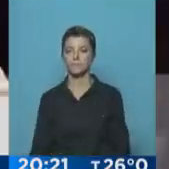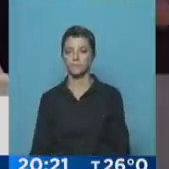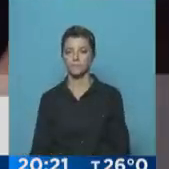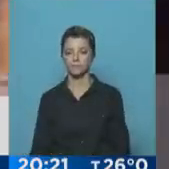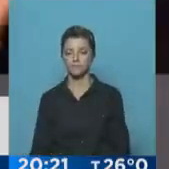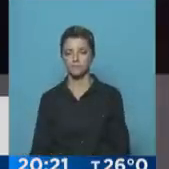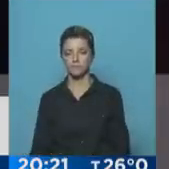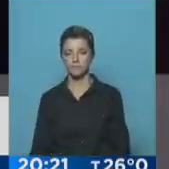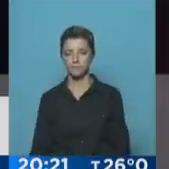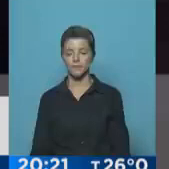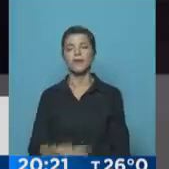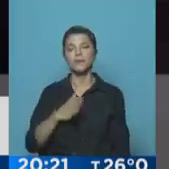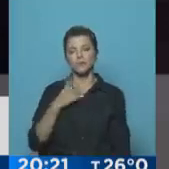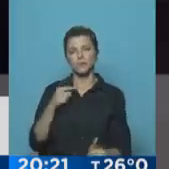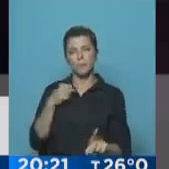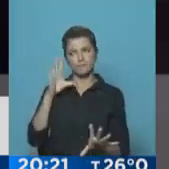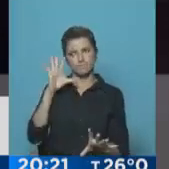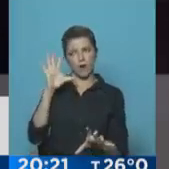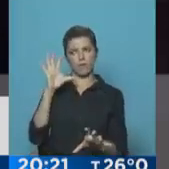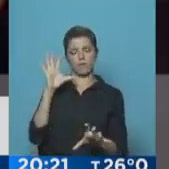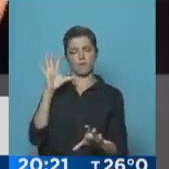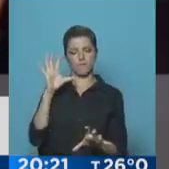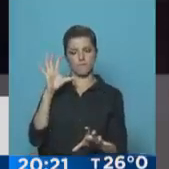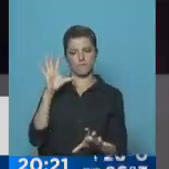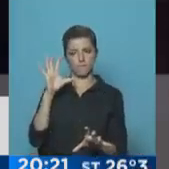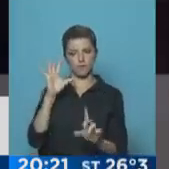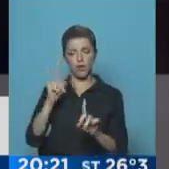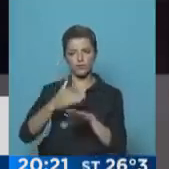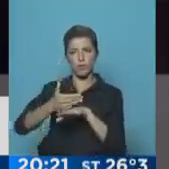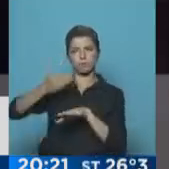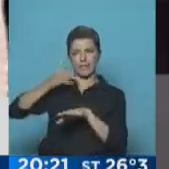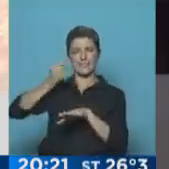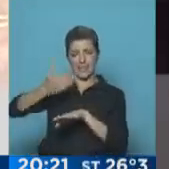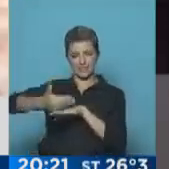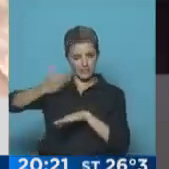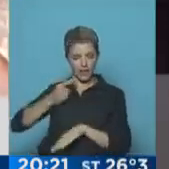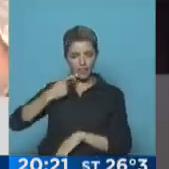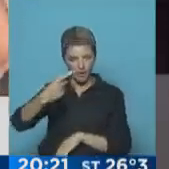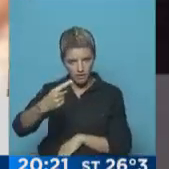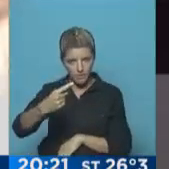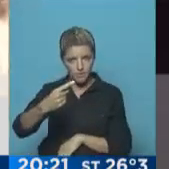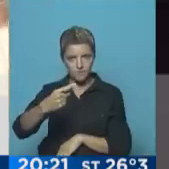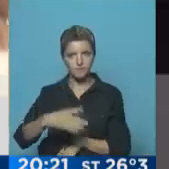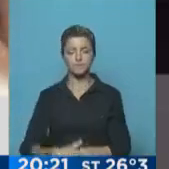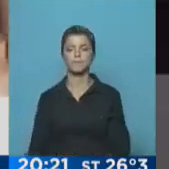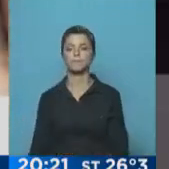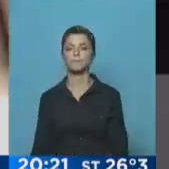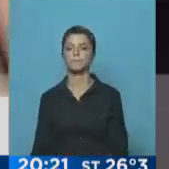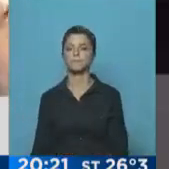Yo creo que me acordé ahí de lo que había dicho, que